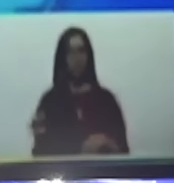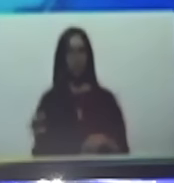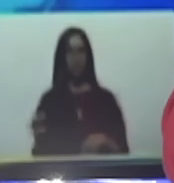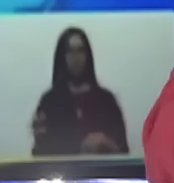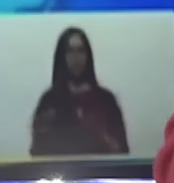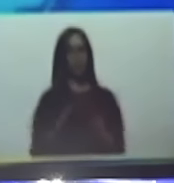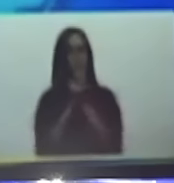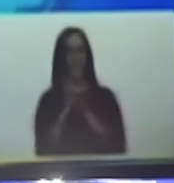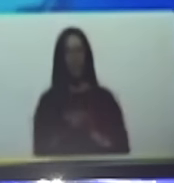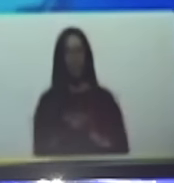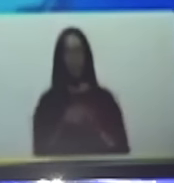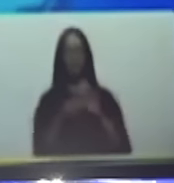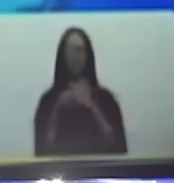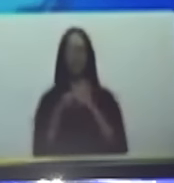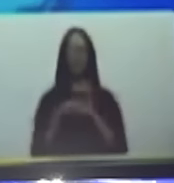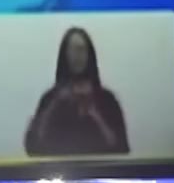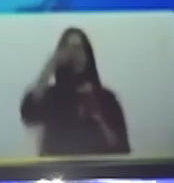de Venezuela.